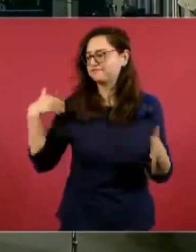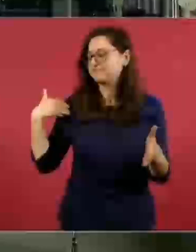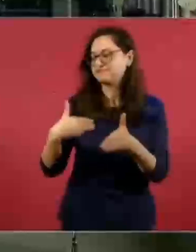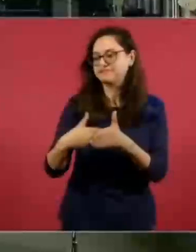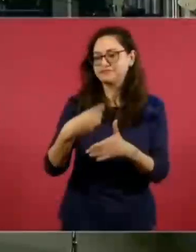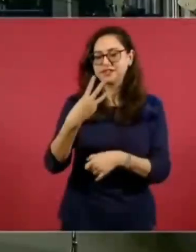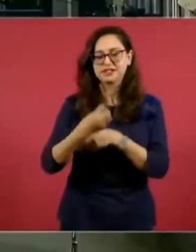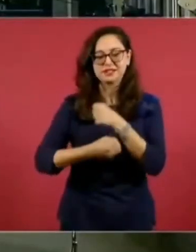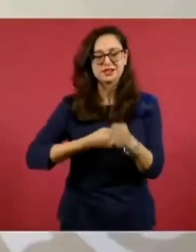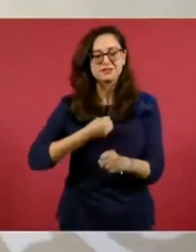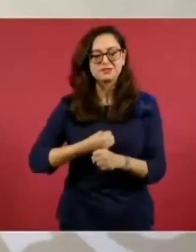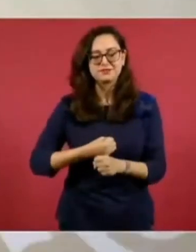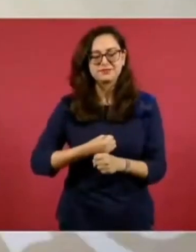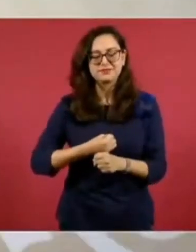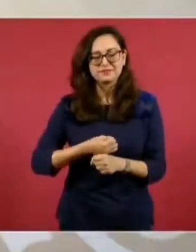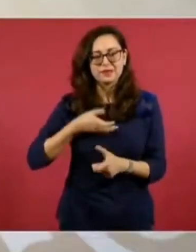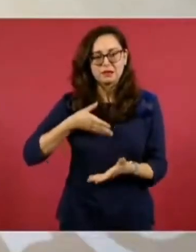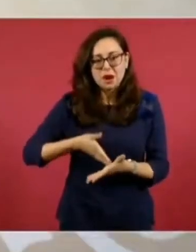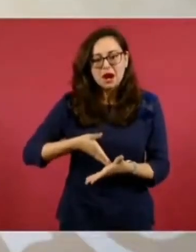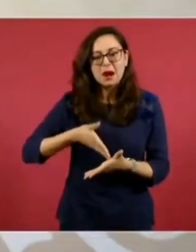están